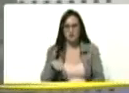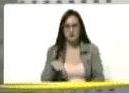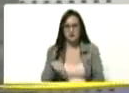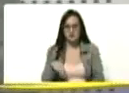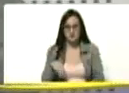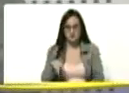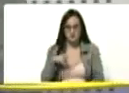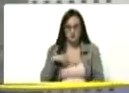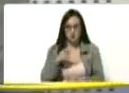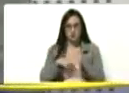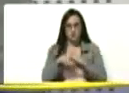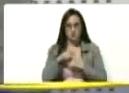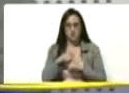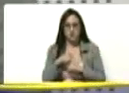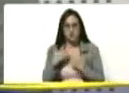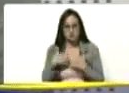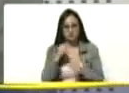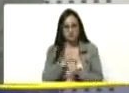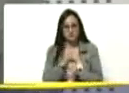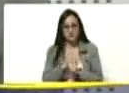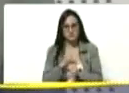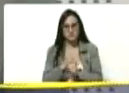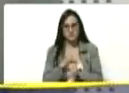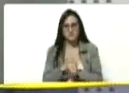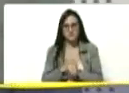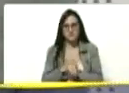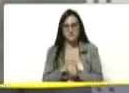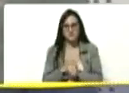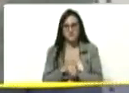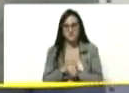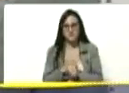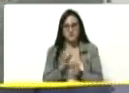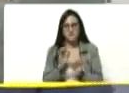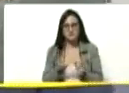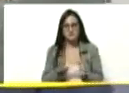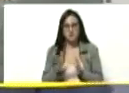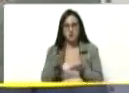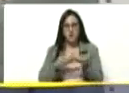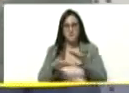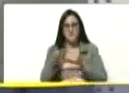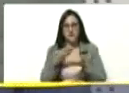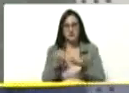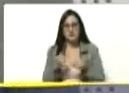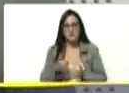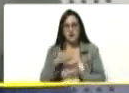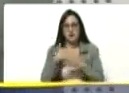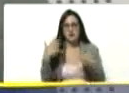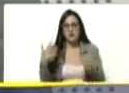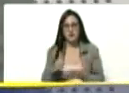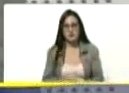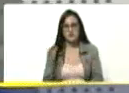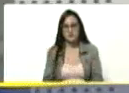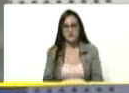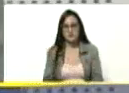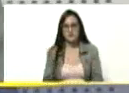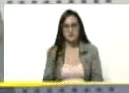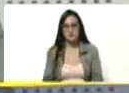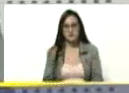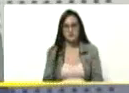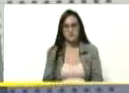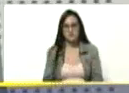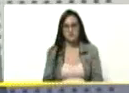nuestros socios comerciales towards greater intra-regional trade. Hacia un comercio interregional más grande. Increased